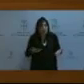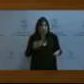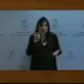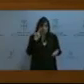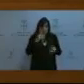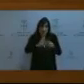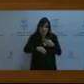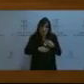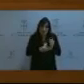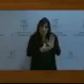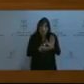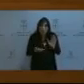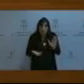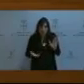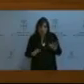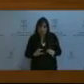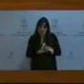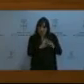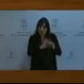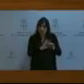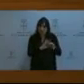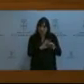esa etapa. Y yo